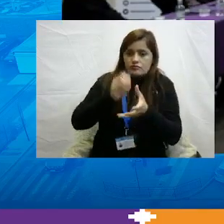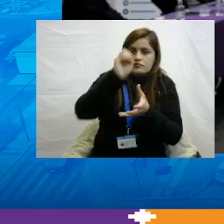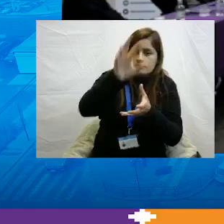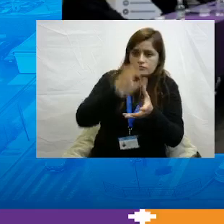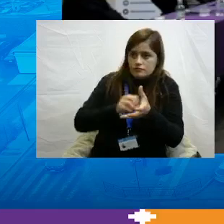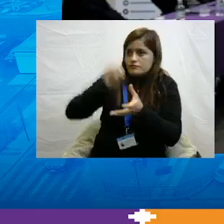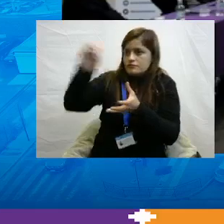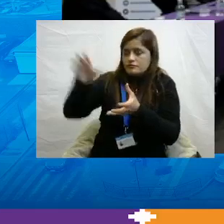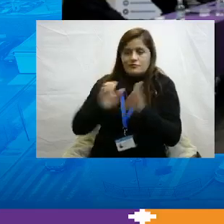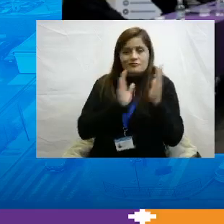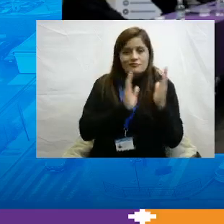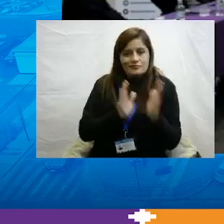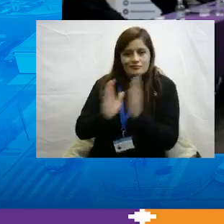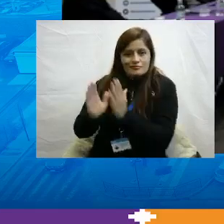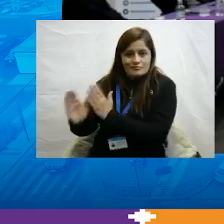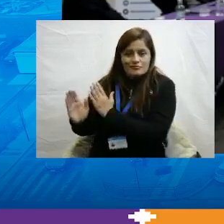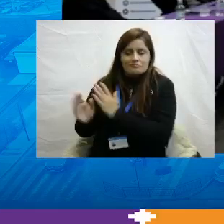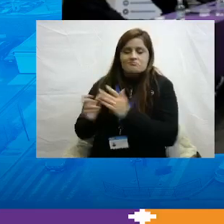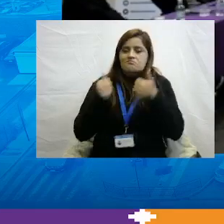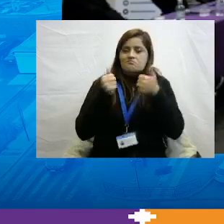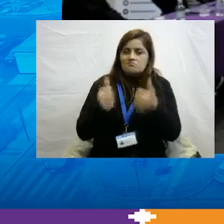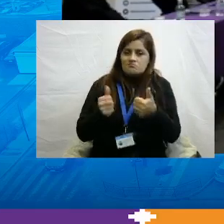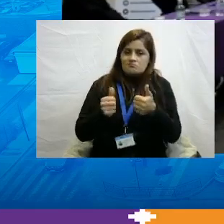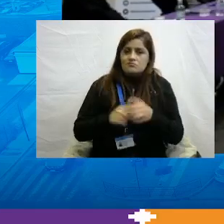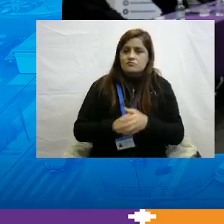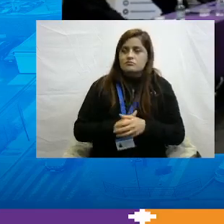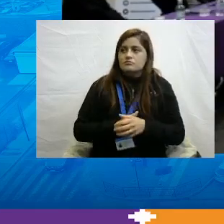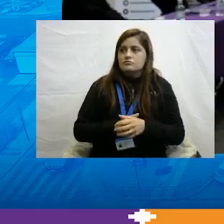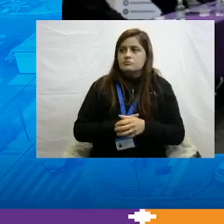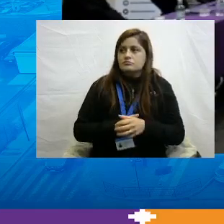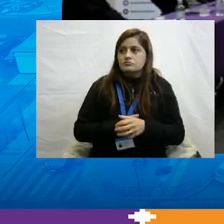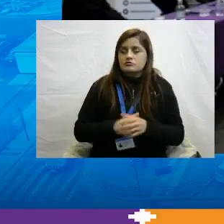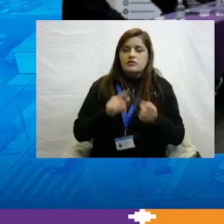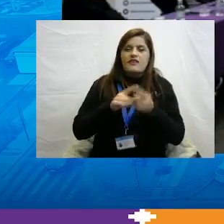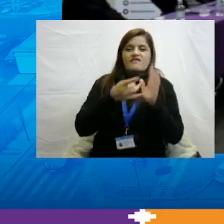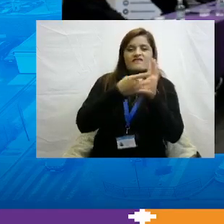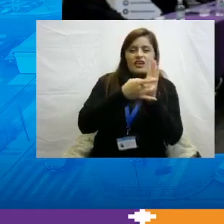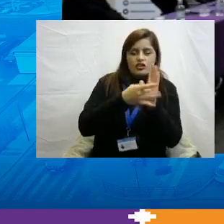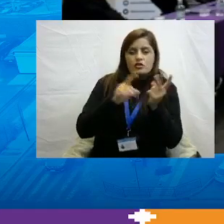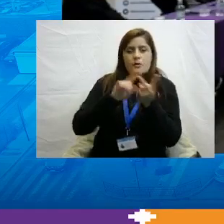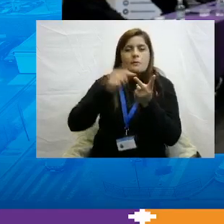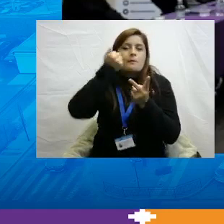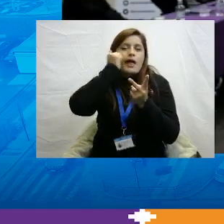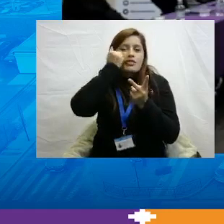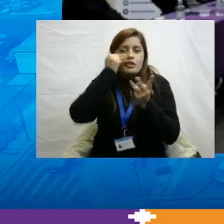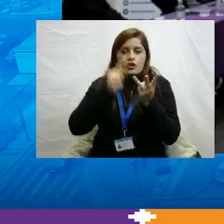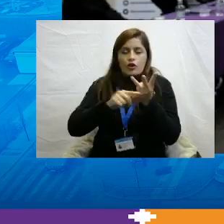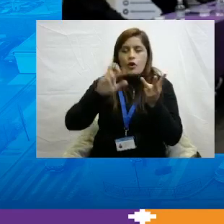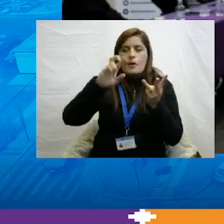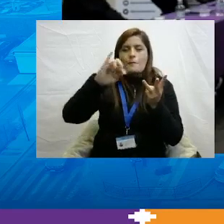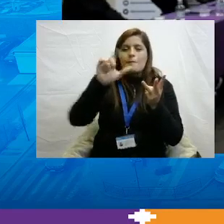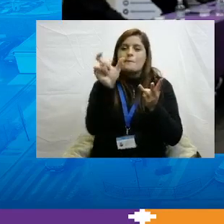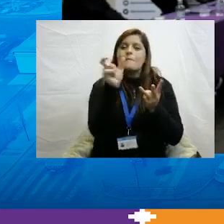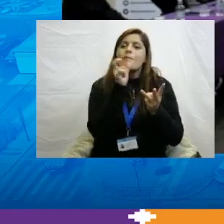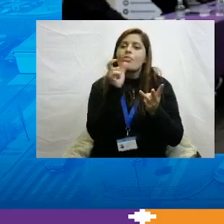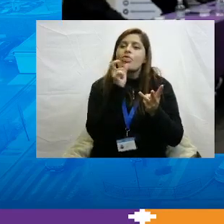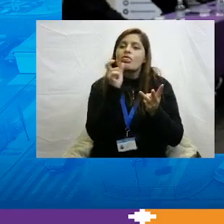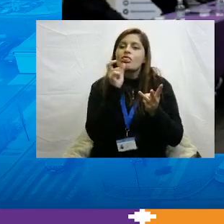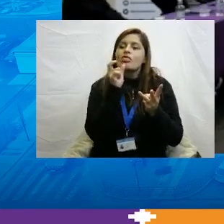dejar los desechos como vidrio, como plástico, como pilas. La verdad